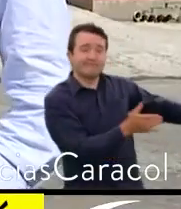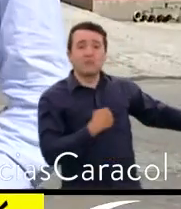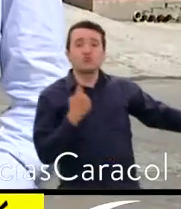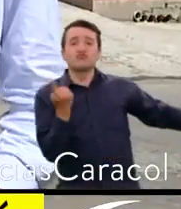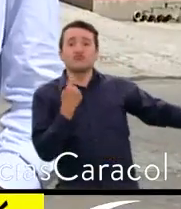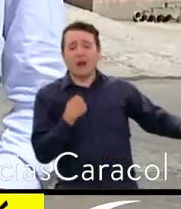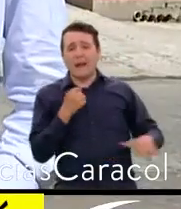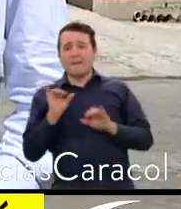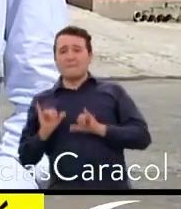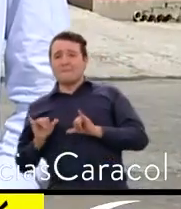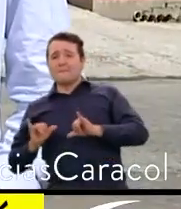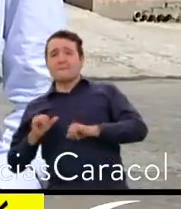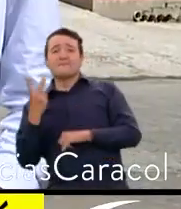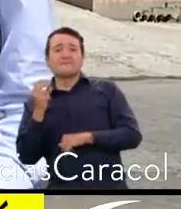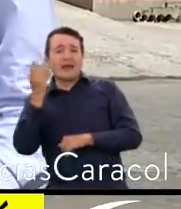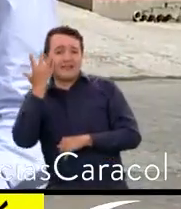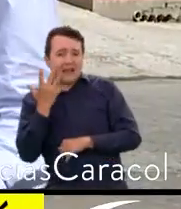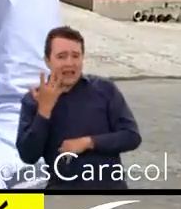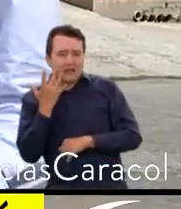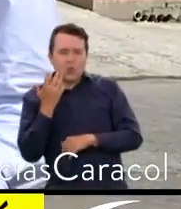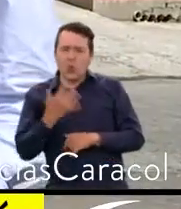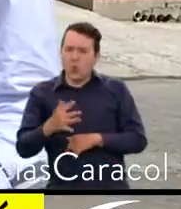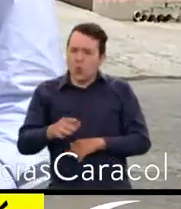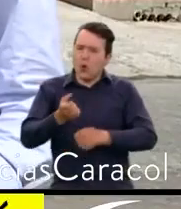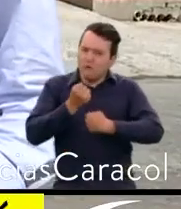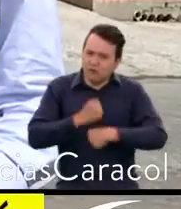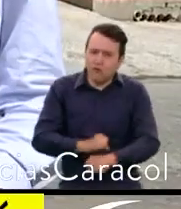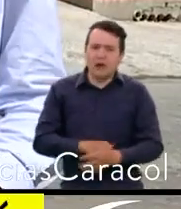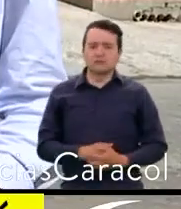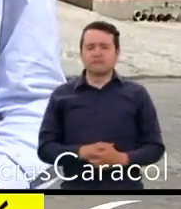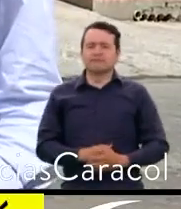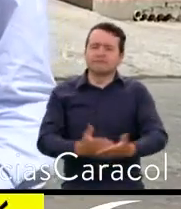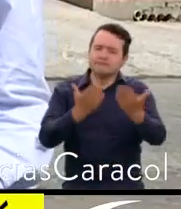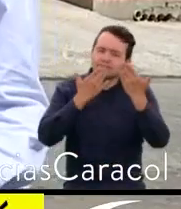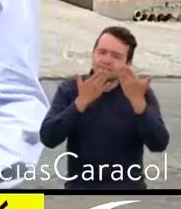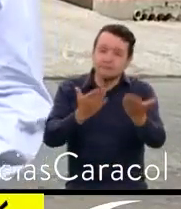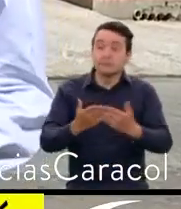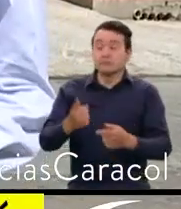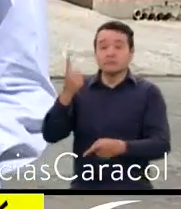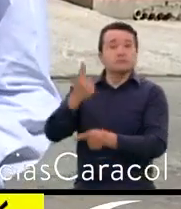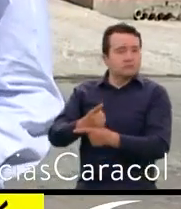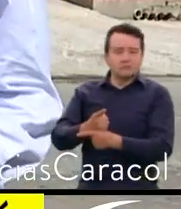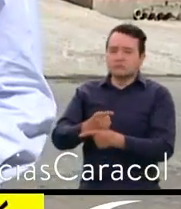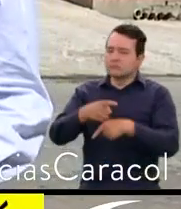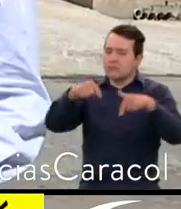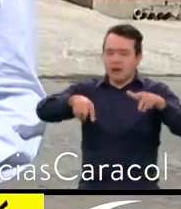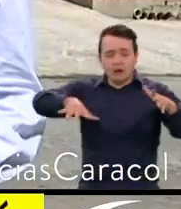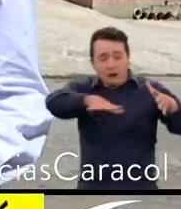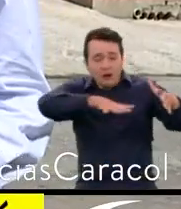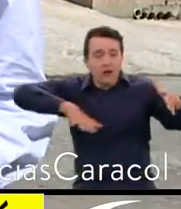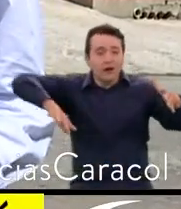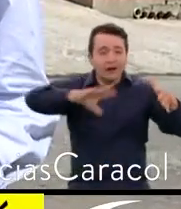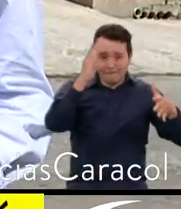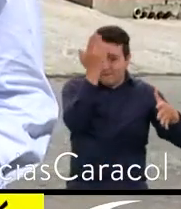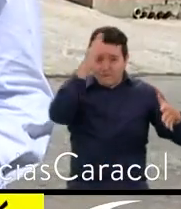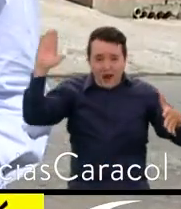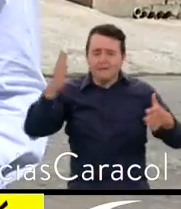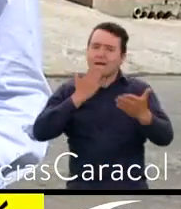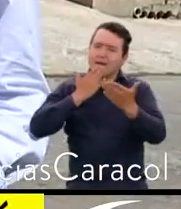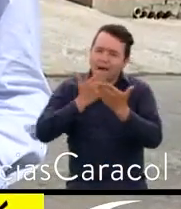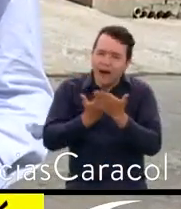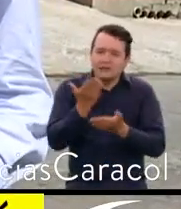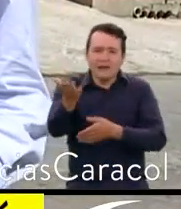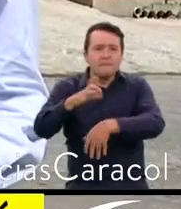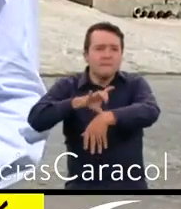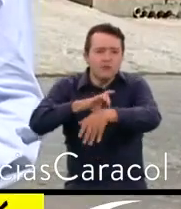esfuerzo que hoy todos por supuesto agradecemos y en efecto el agradecimiento de barranquilla entera a todos estos médicos a todos los personal de